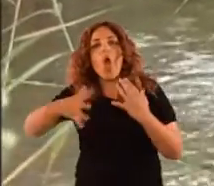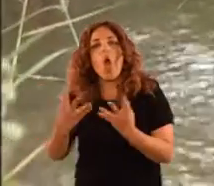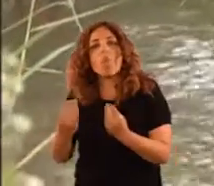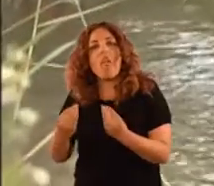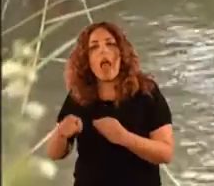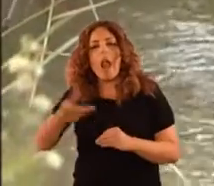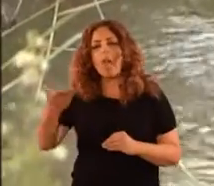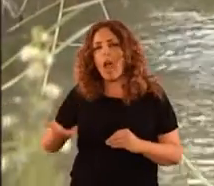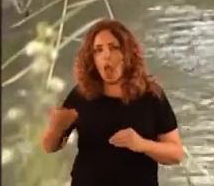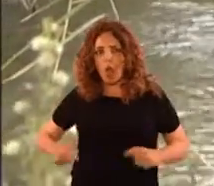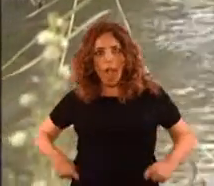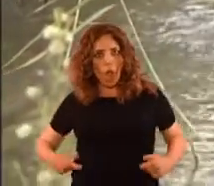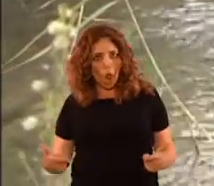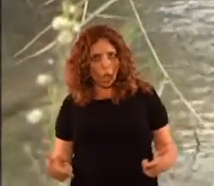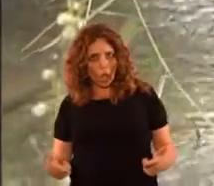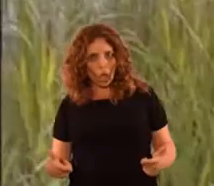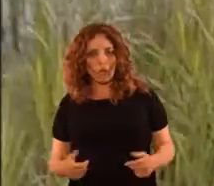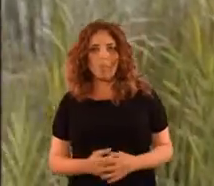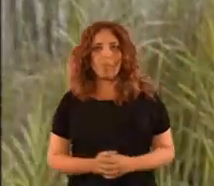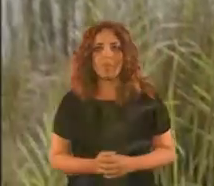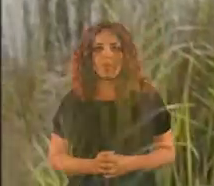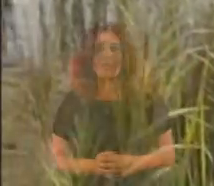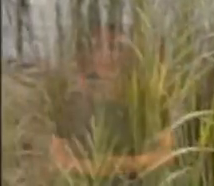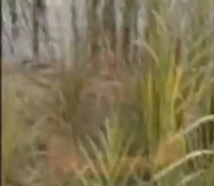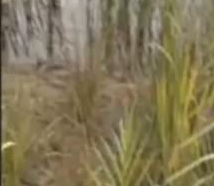origen a un humedal de gran valor ecológico.